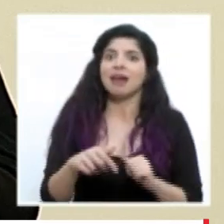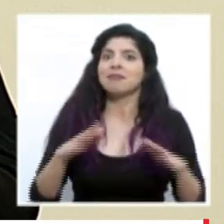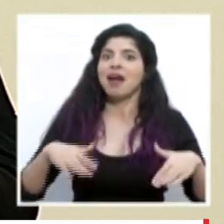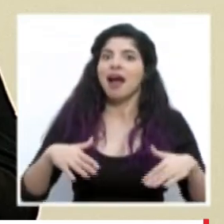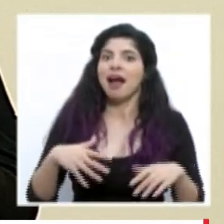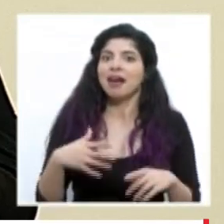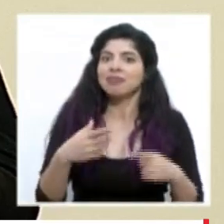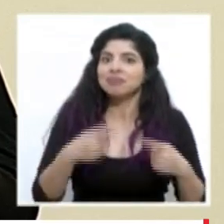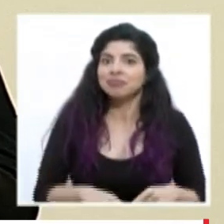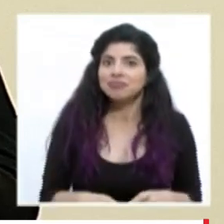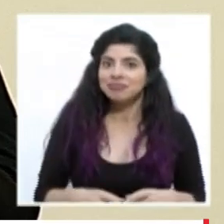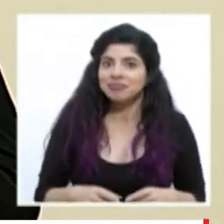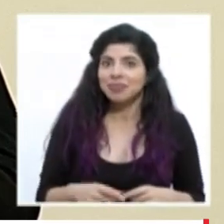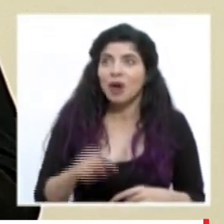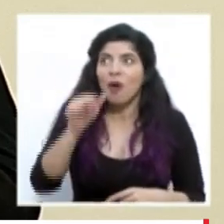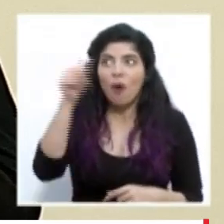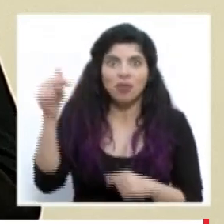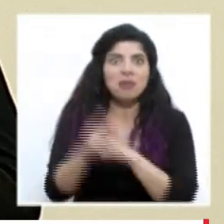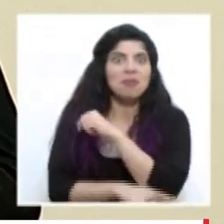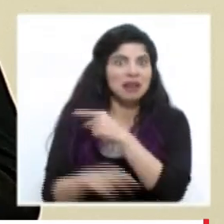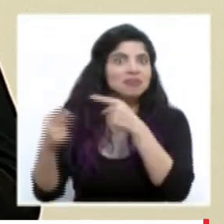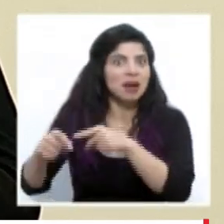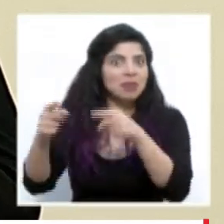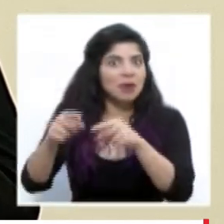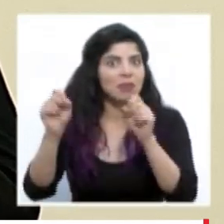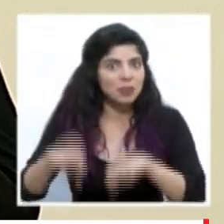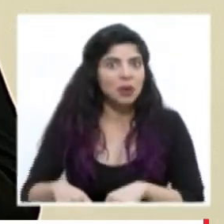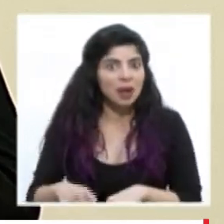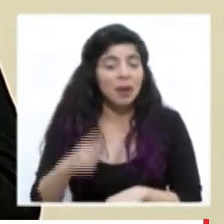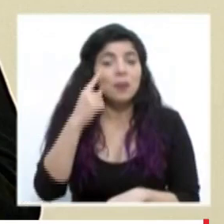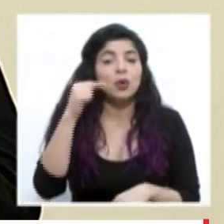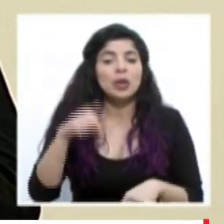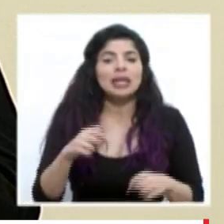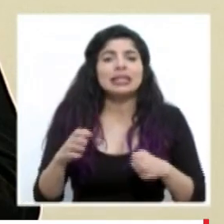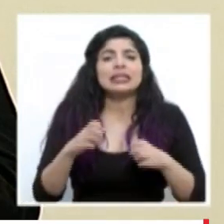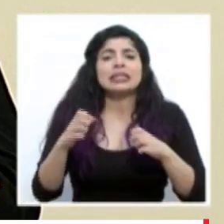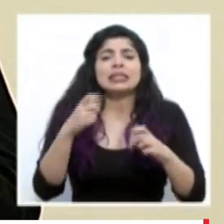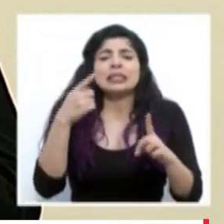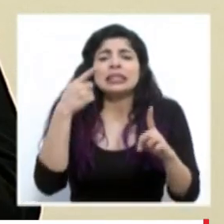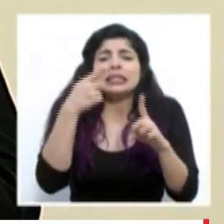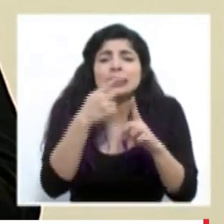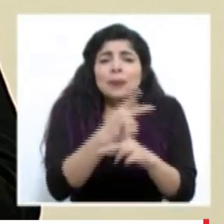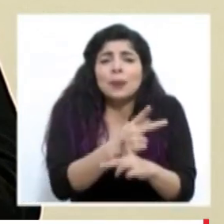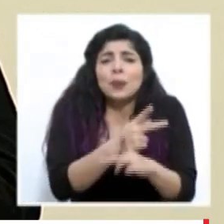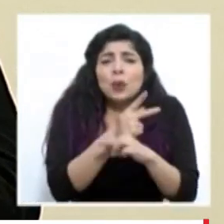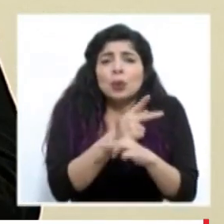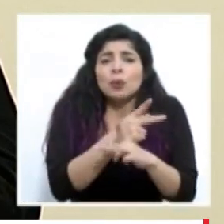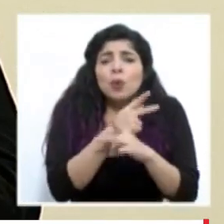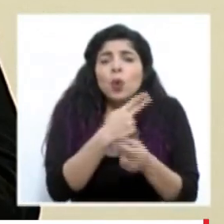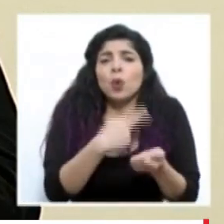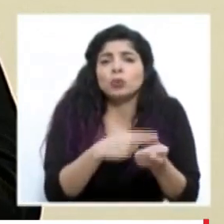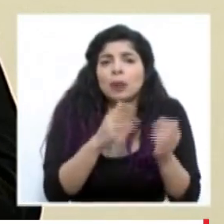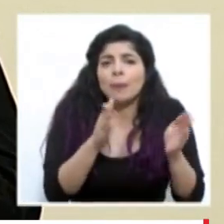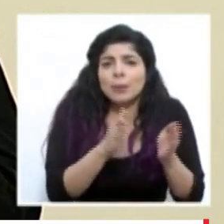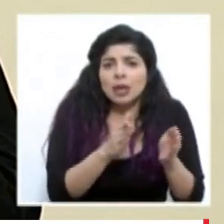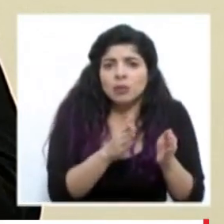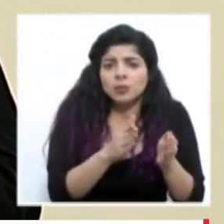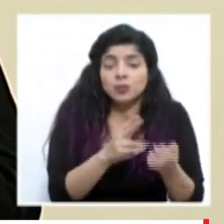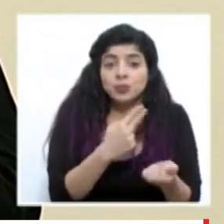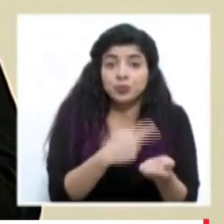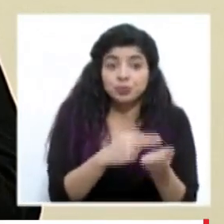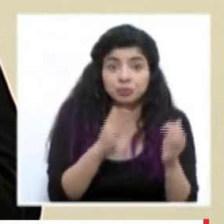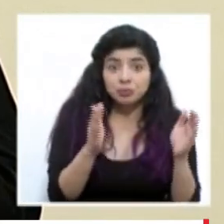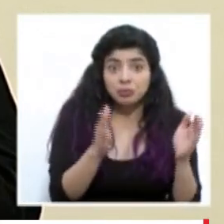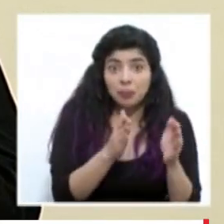pasado, gracias a Dios, no ha pasado lo que podría pasar, porque la estrategia se ha basado en proteger a los hospitales pequeños, y los